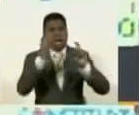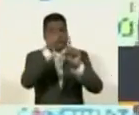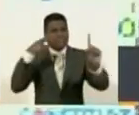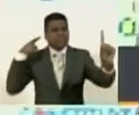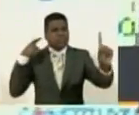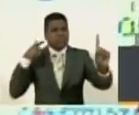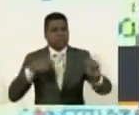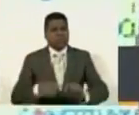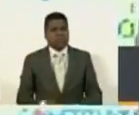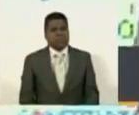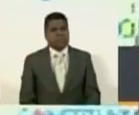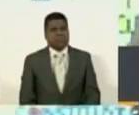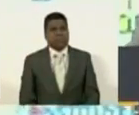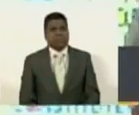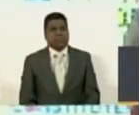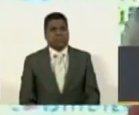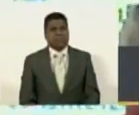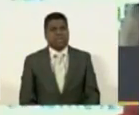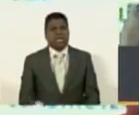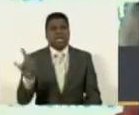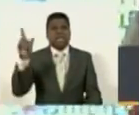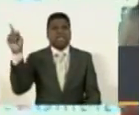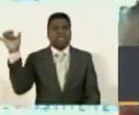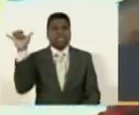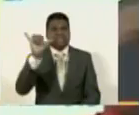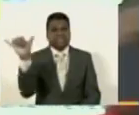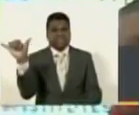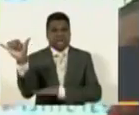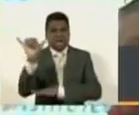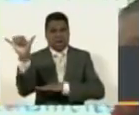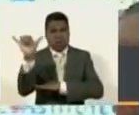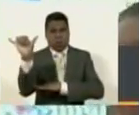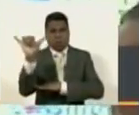Amazonas, Yaracuy,